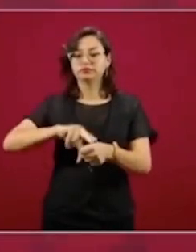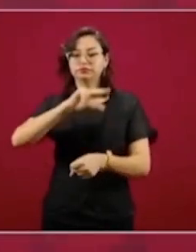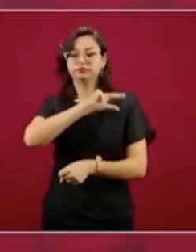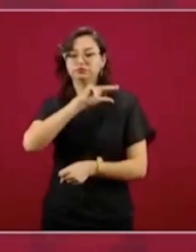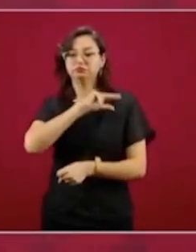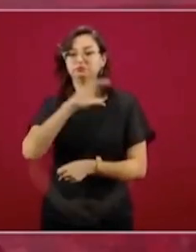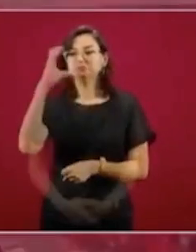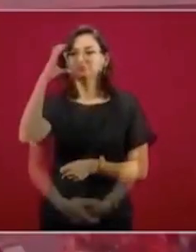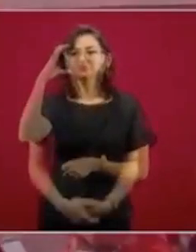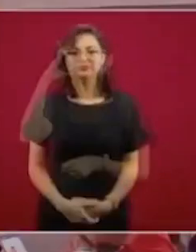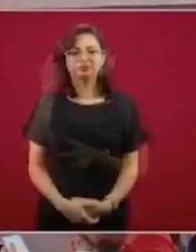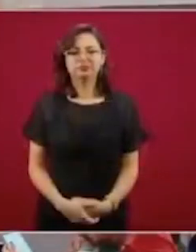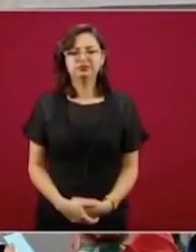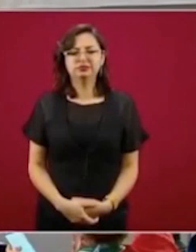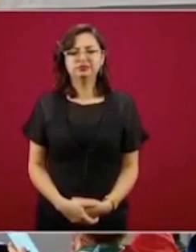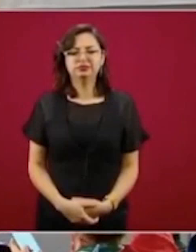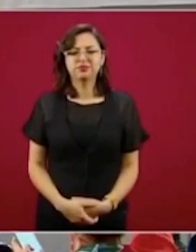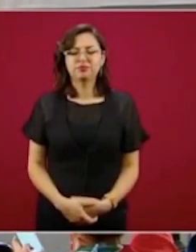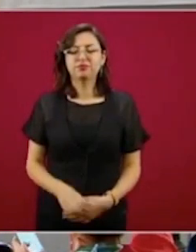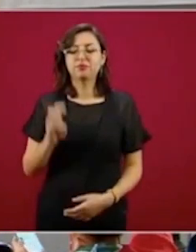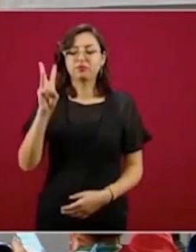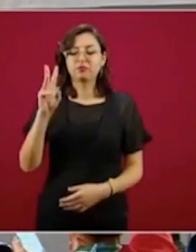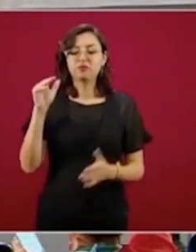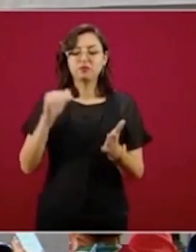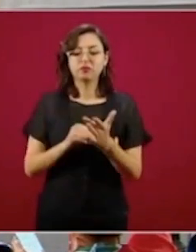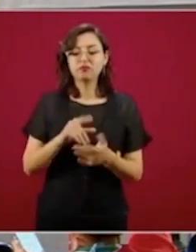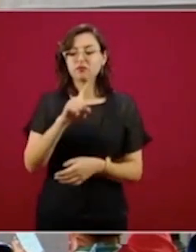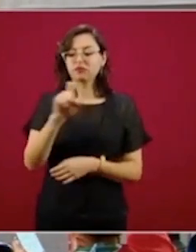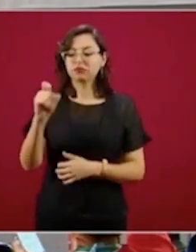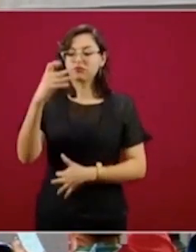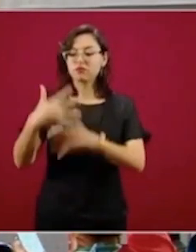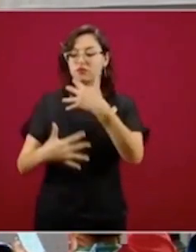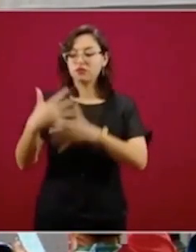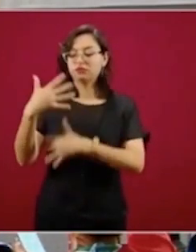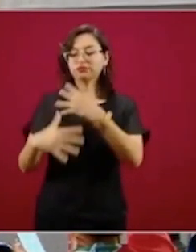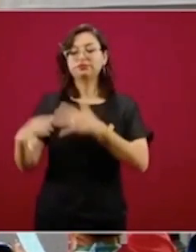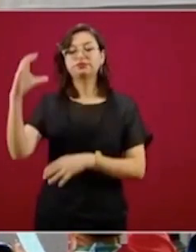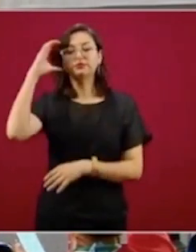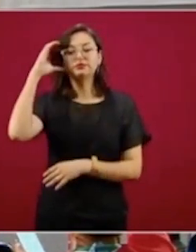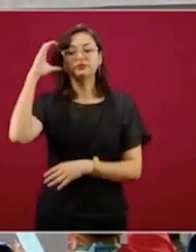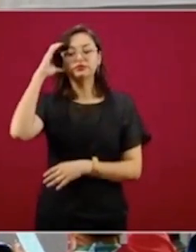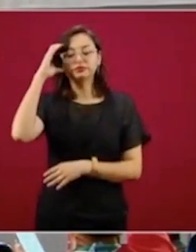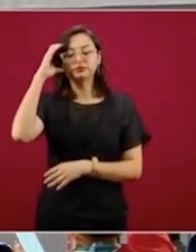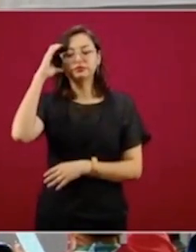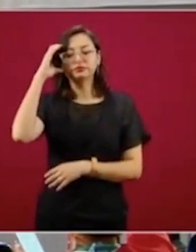privados. De 3.115,